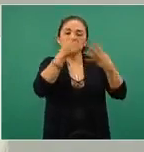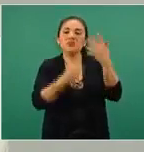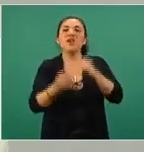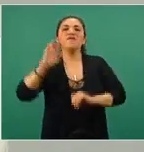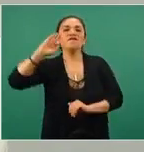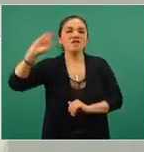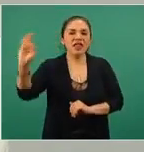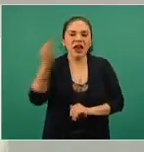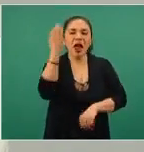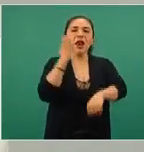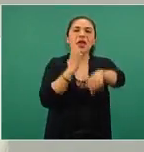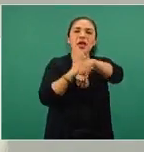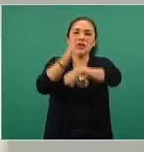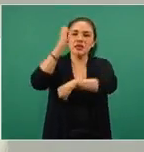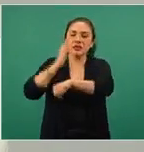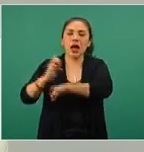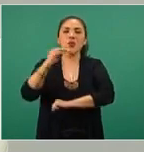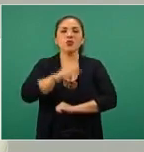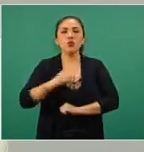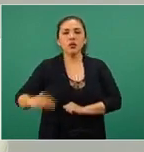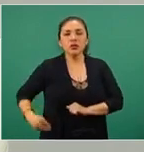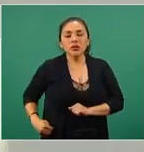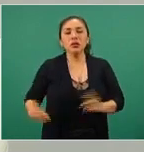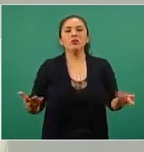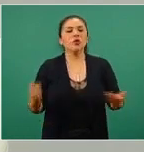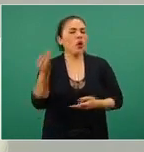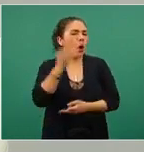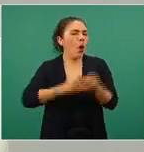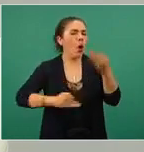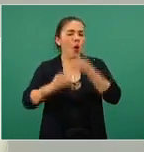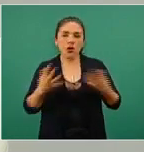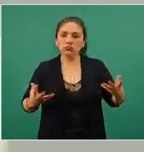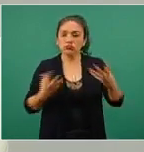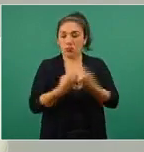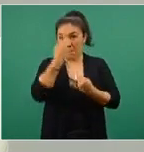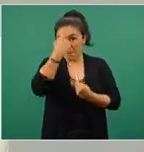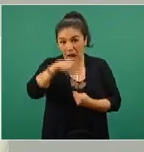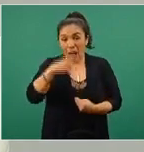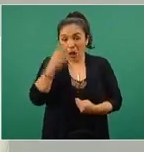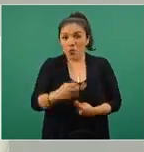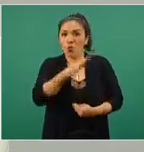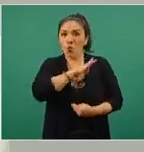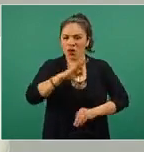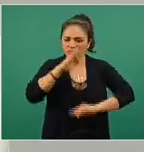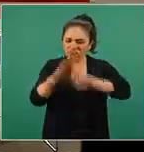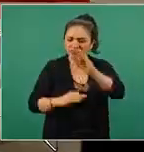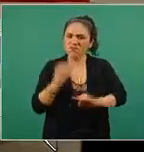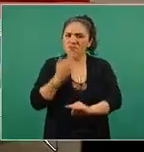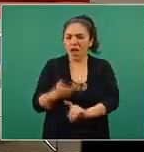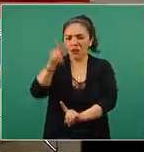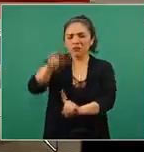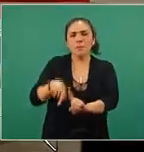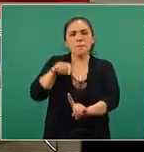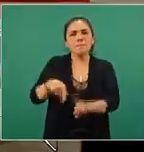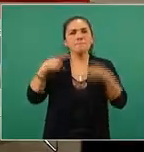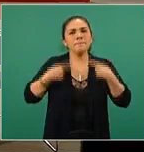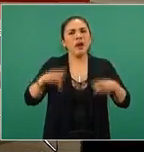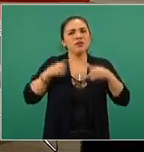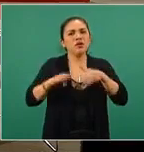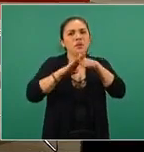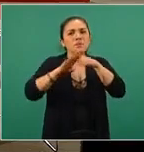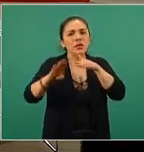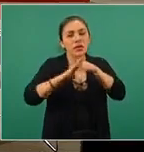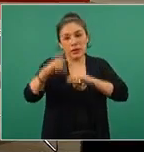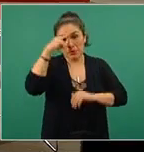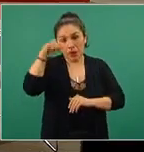federales, estatales, municipales, todas, para poder dar el trato digno al migrante y poder